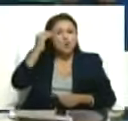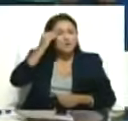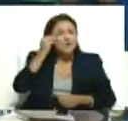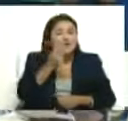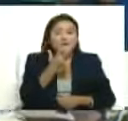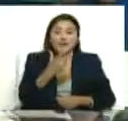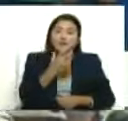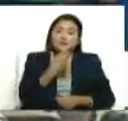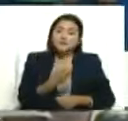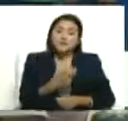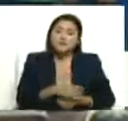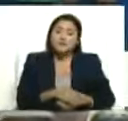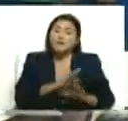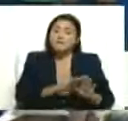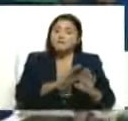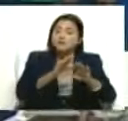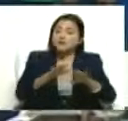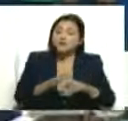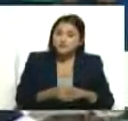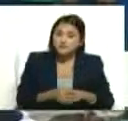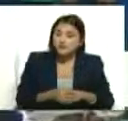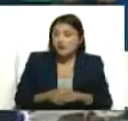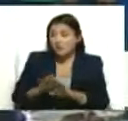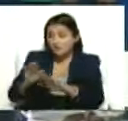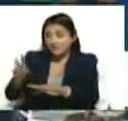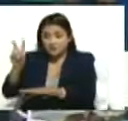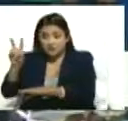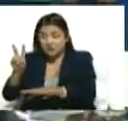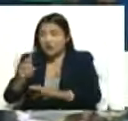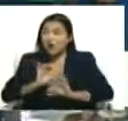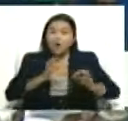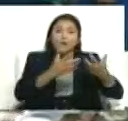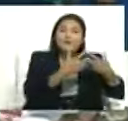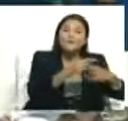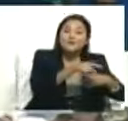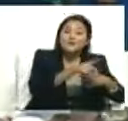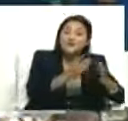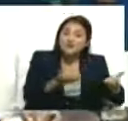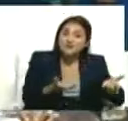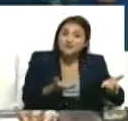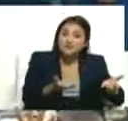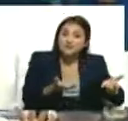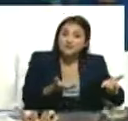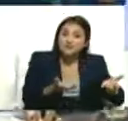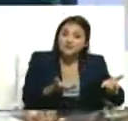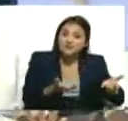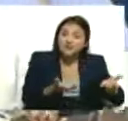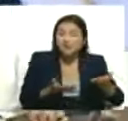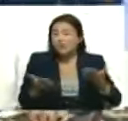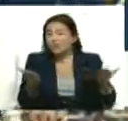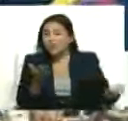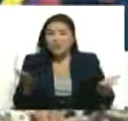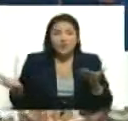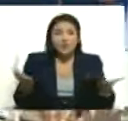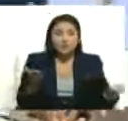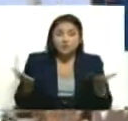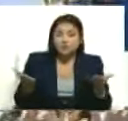de diciembre, ¿por quién vamos a votar? ¿Por Venezuela o por la ExxonMobil? ¿Por Venezuela o por la